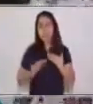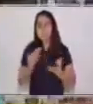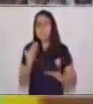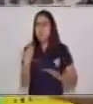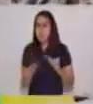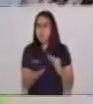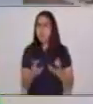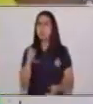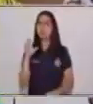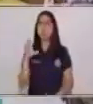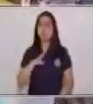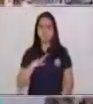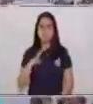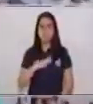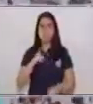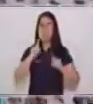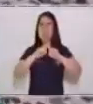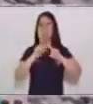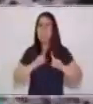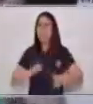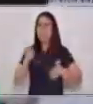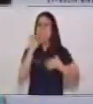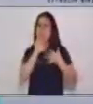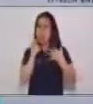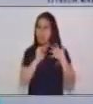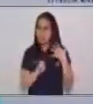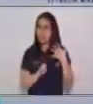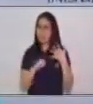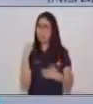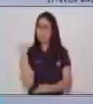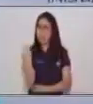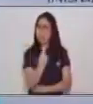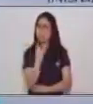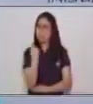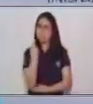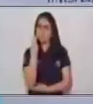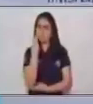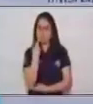Un poema está compuesto por